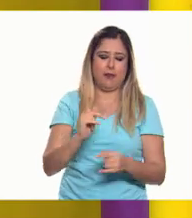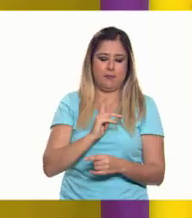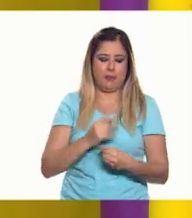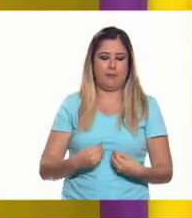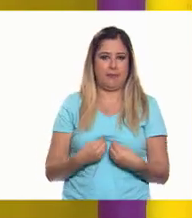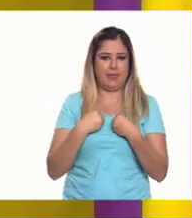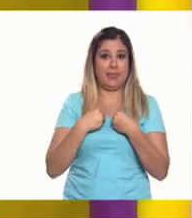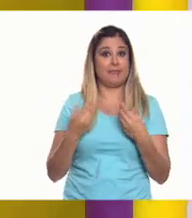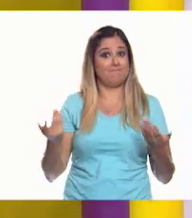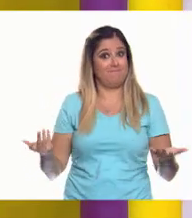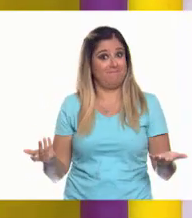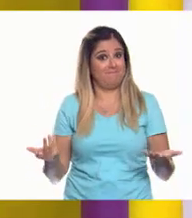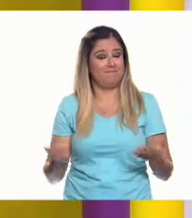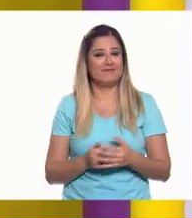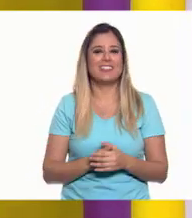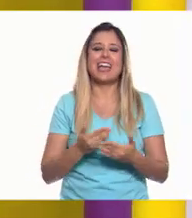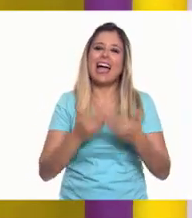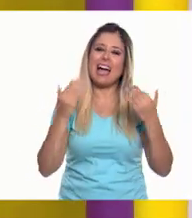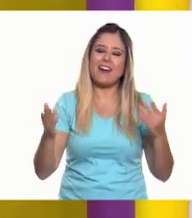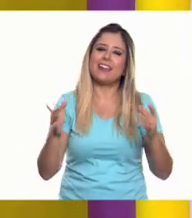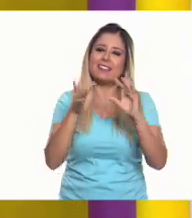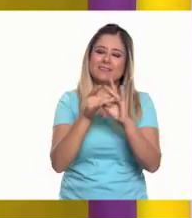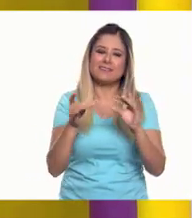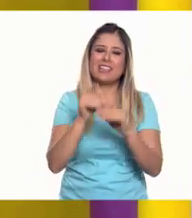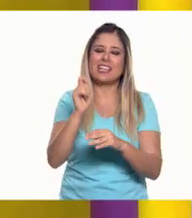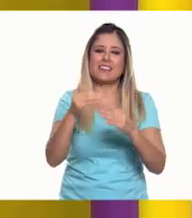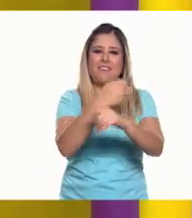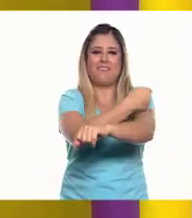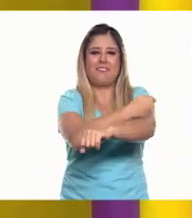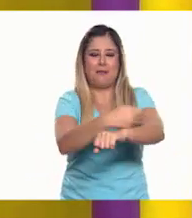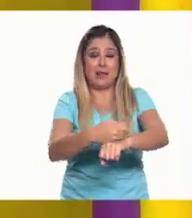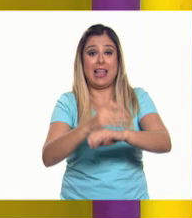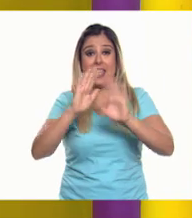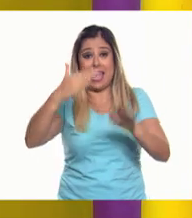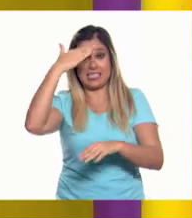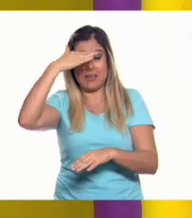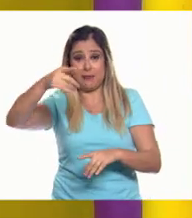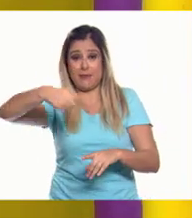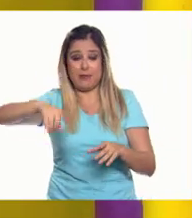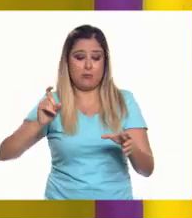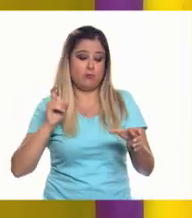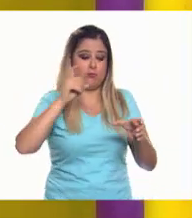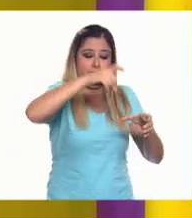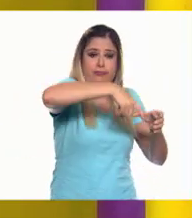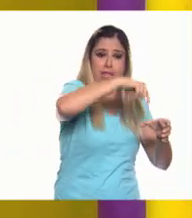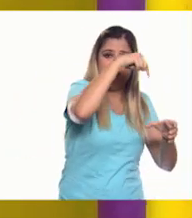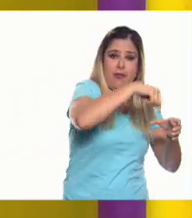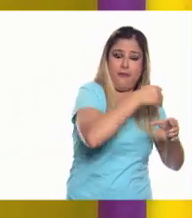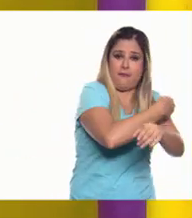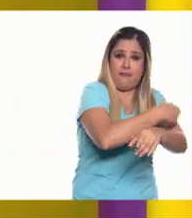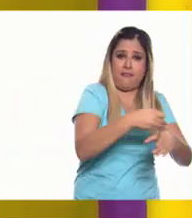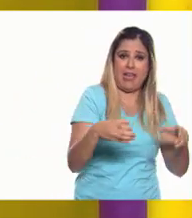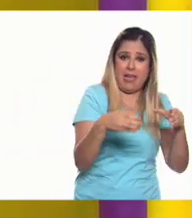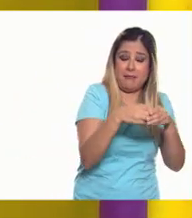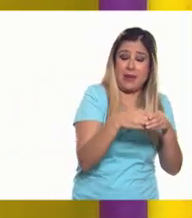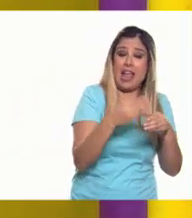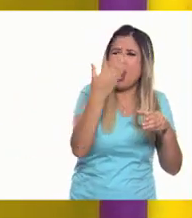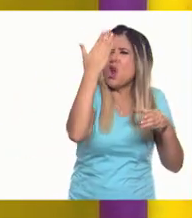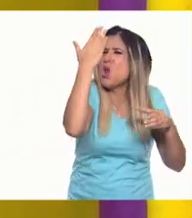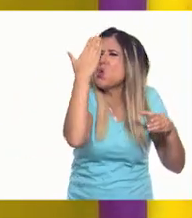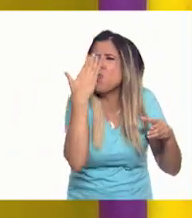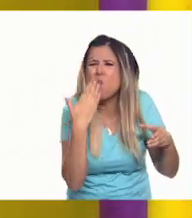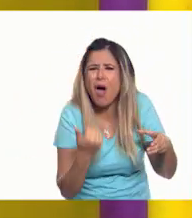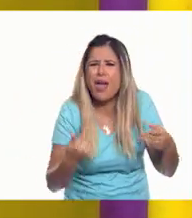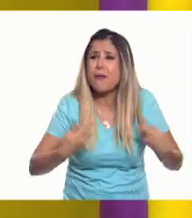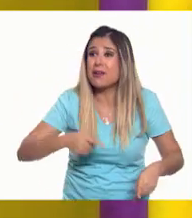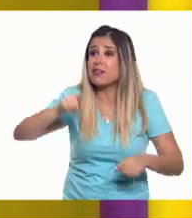Ahora, Eric, vamos a platicar sobre las familias. Ya sabemos que somos parte de una familia y que no hay persona en este